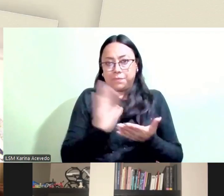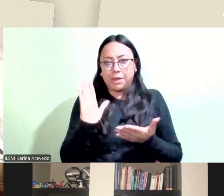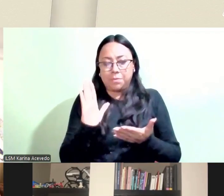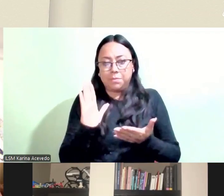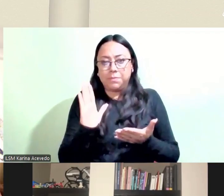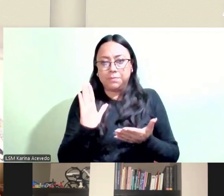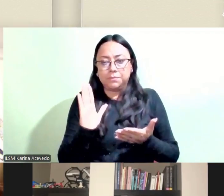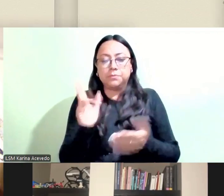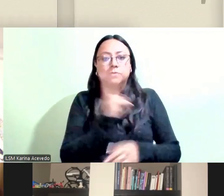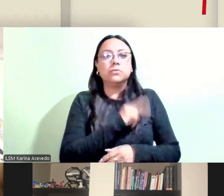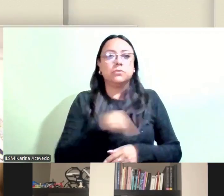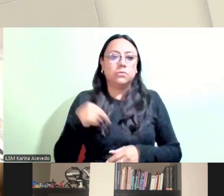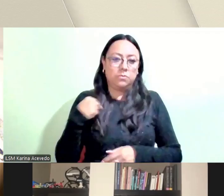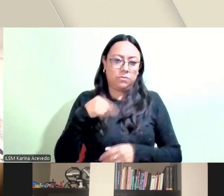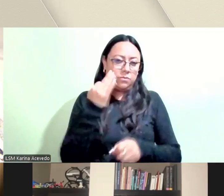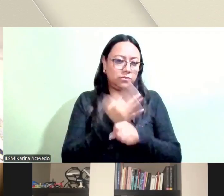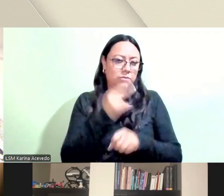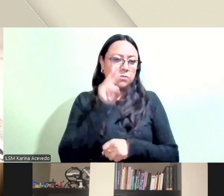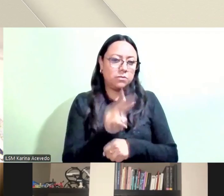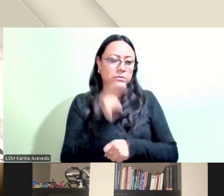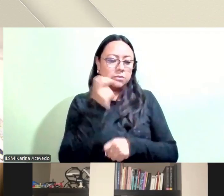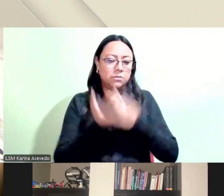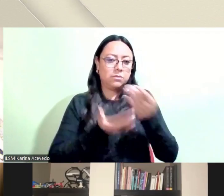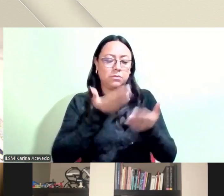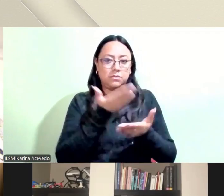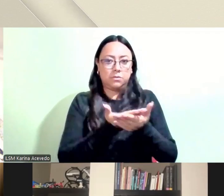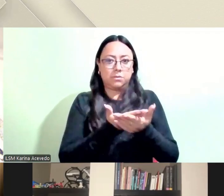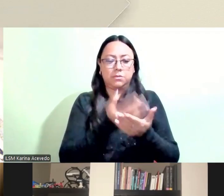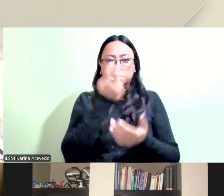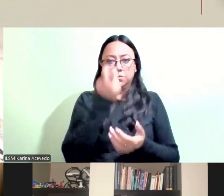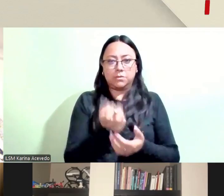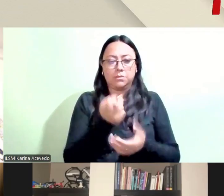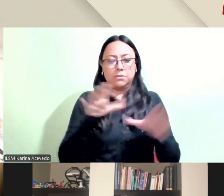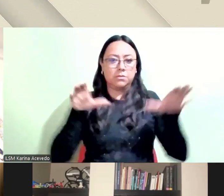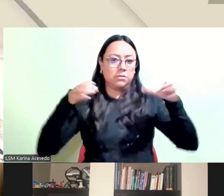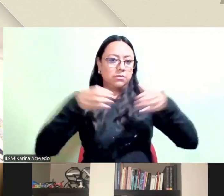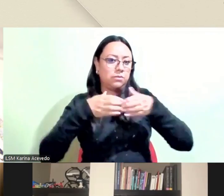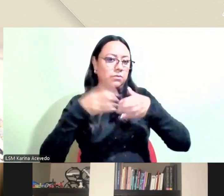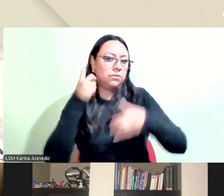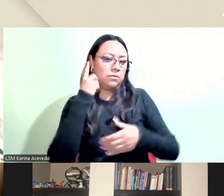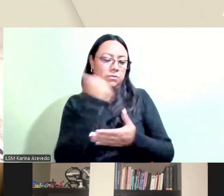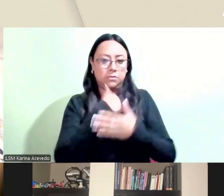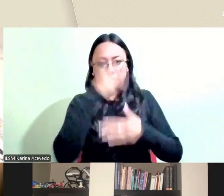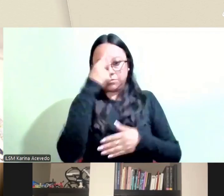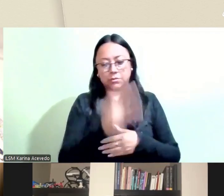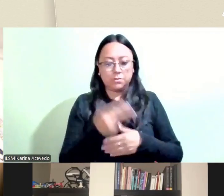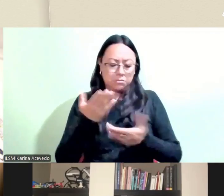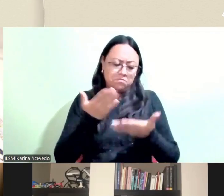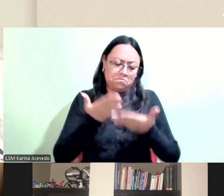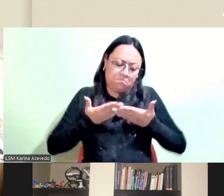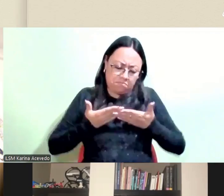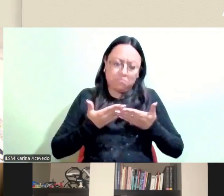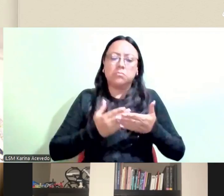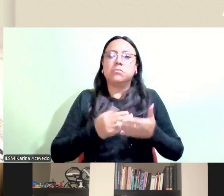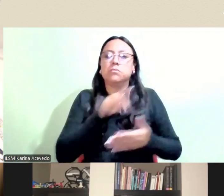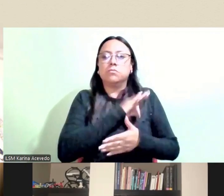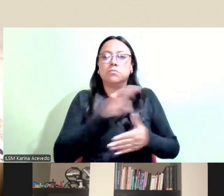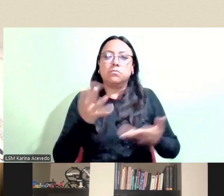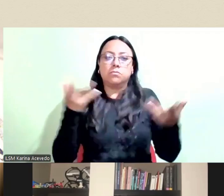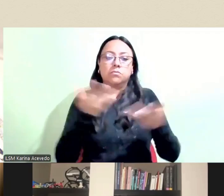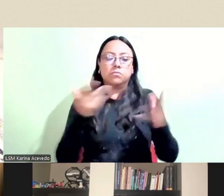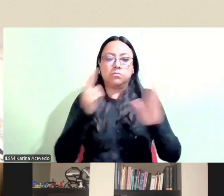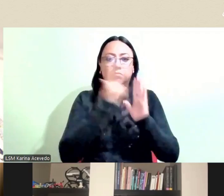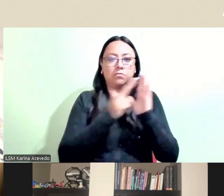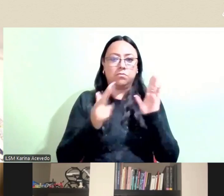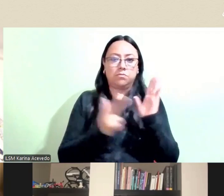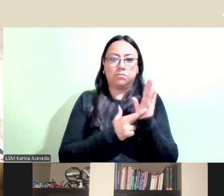el planteamiento que se hace a este Congreso es la regularización, que creo que sería un